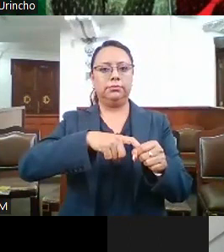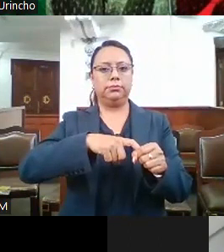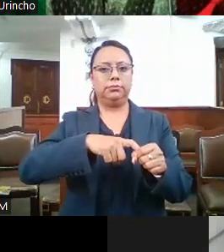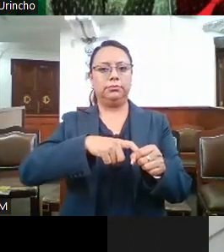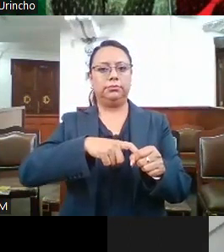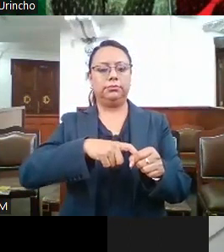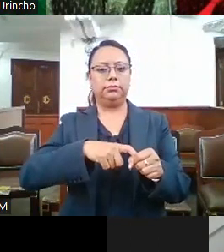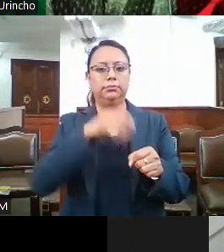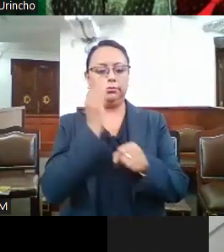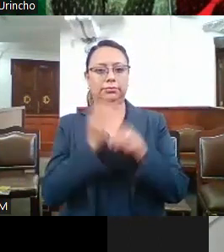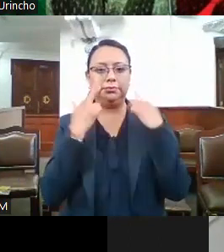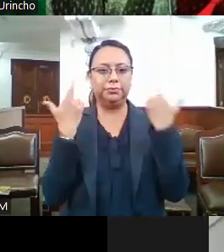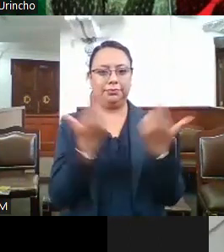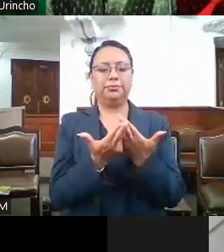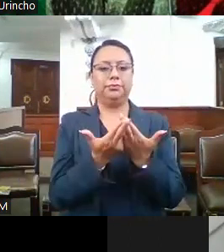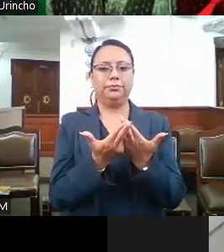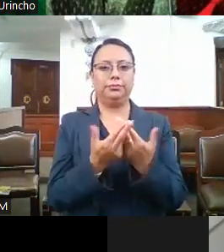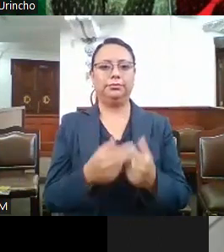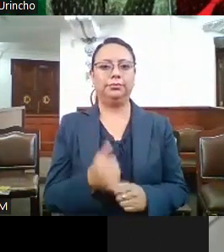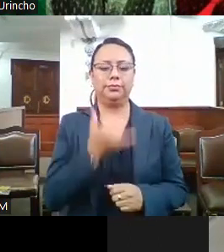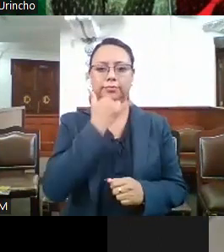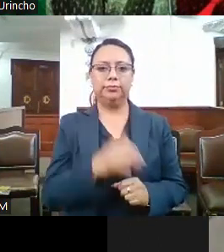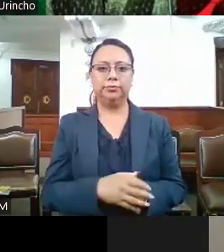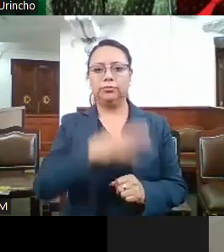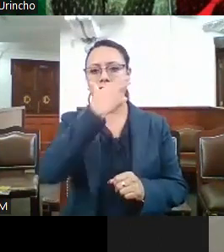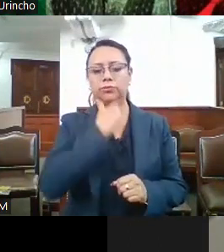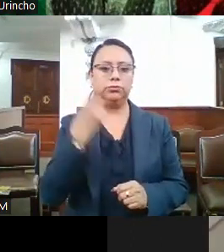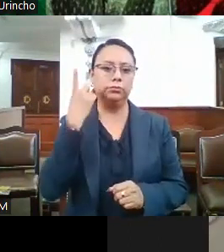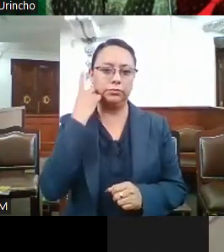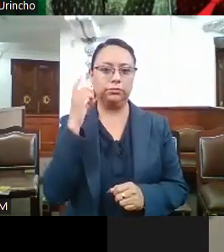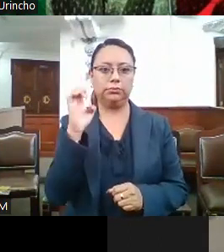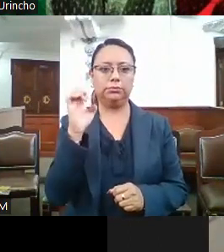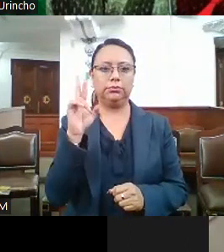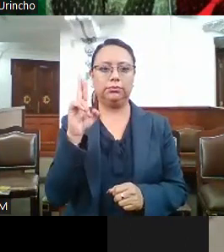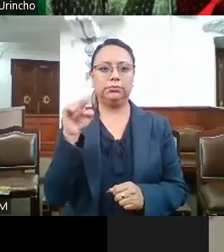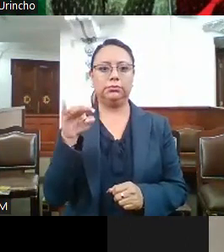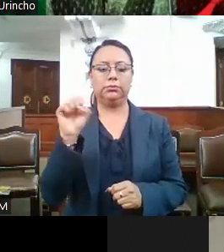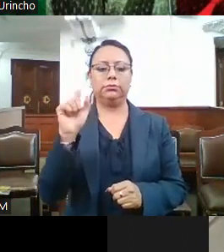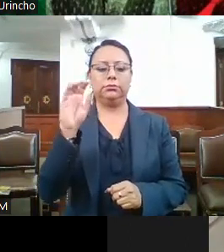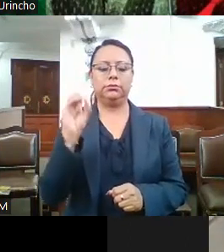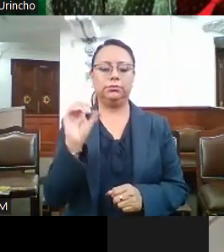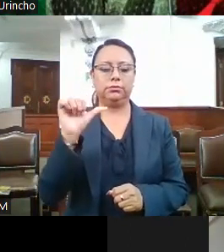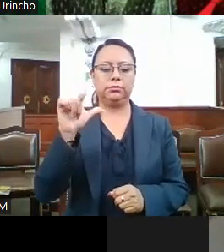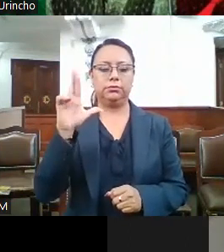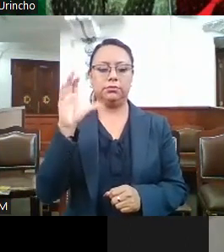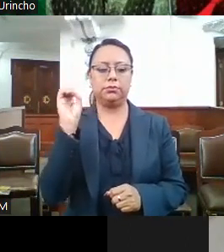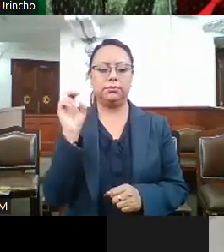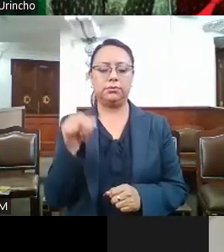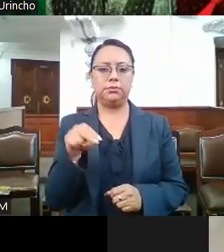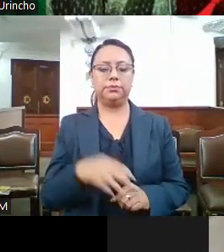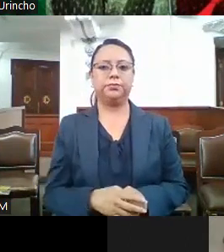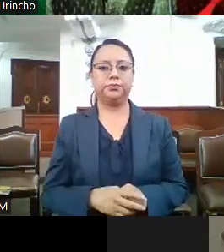a la comparecencia, a la sesión, perdón, el diputado Ernesto Alarcón. Diputado Ernesto Alarcón. A